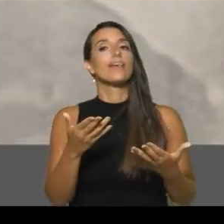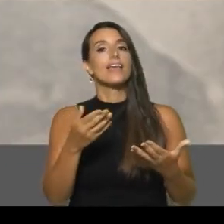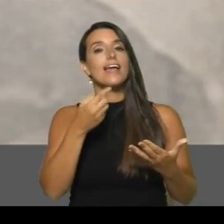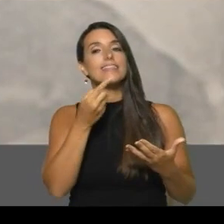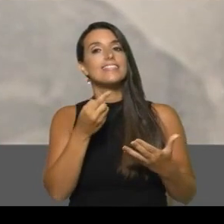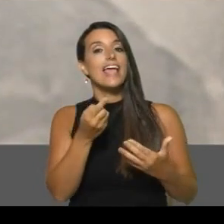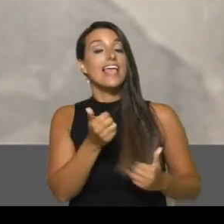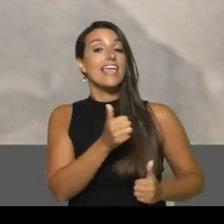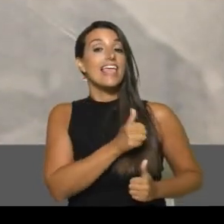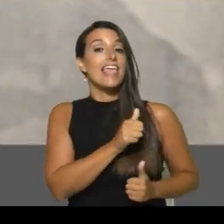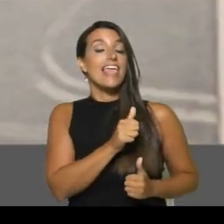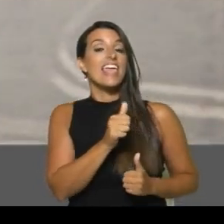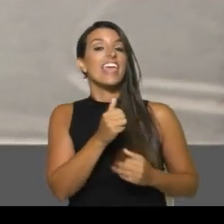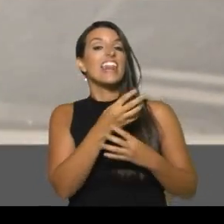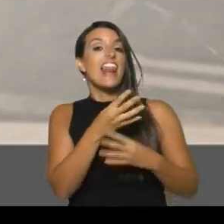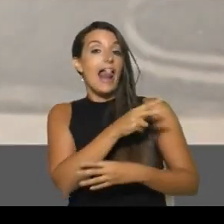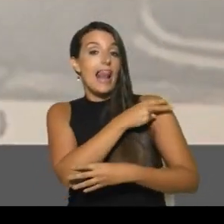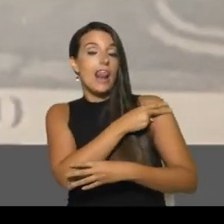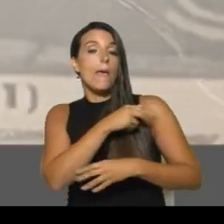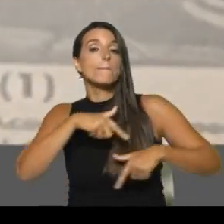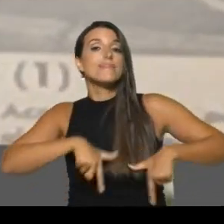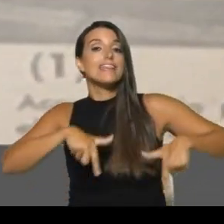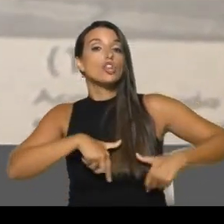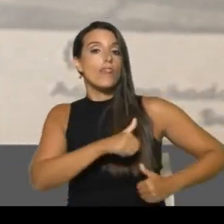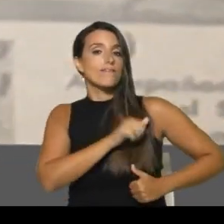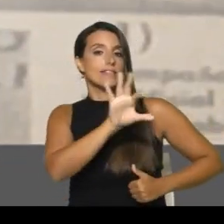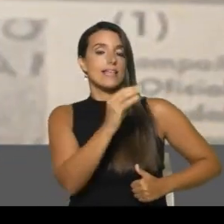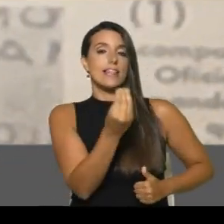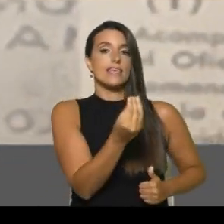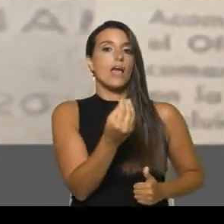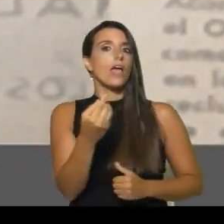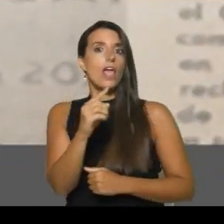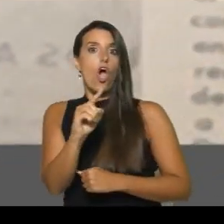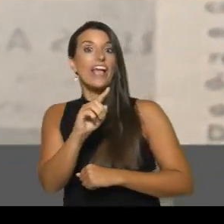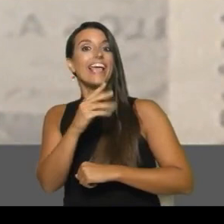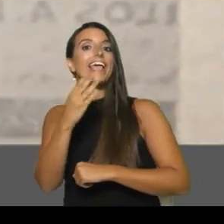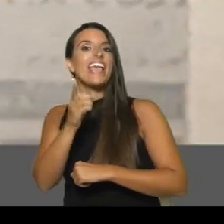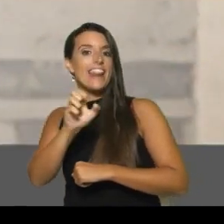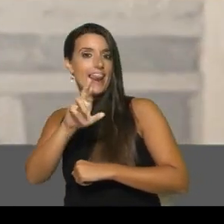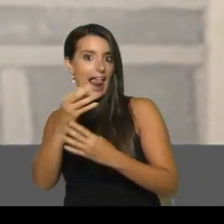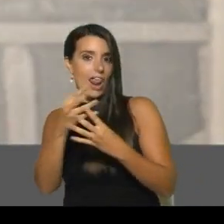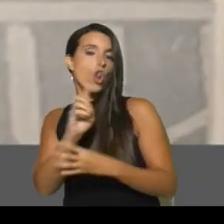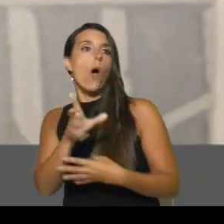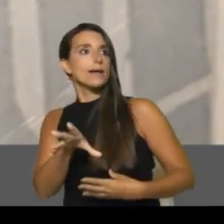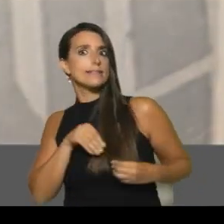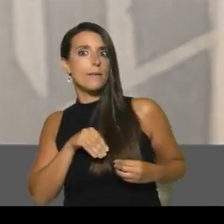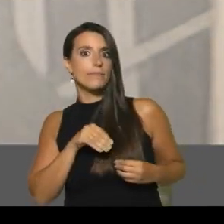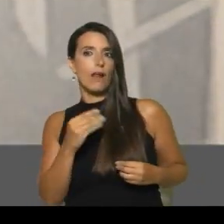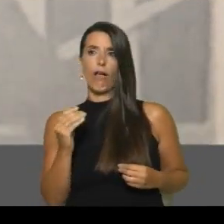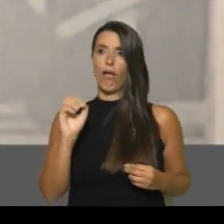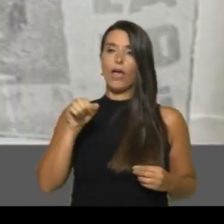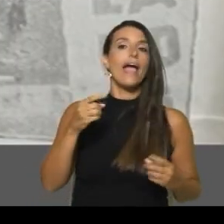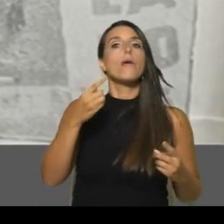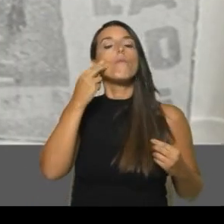al general Antonio franceses como ministro de defensa los generales se niegan no lo aceptan primera ya desobediencia aquí una